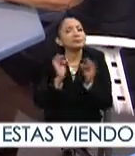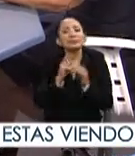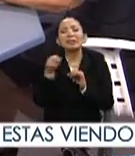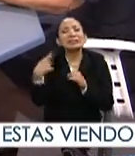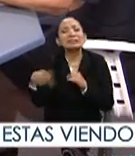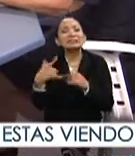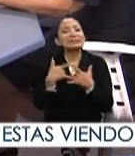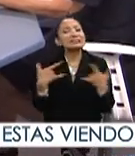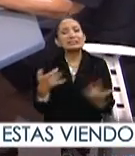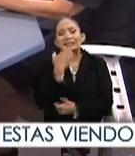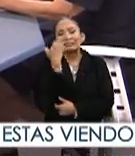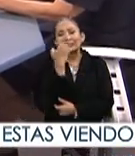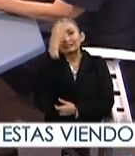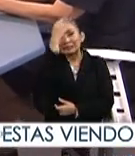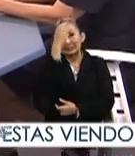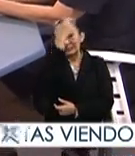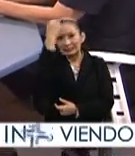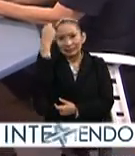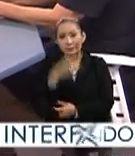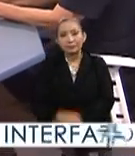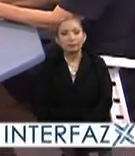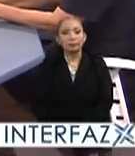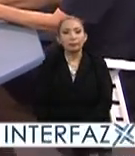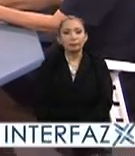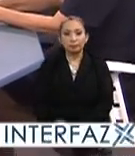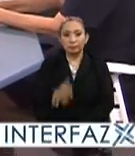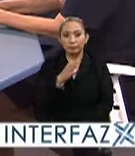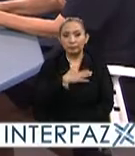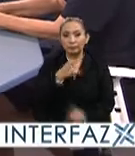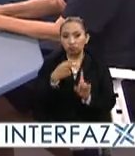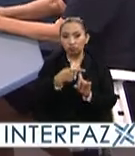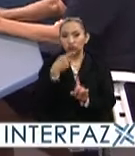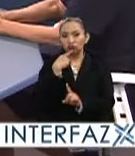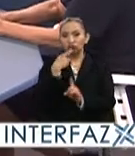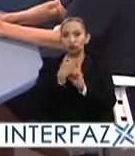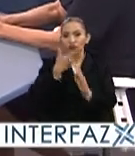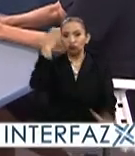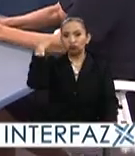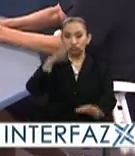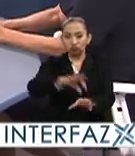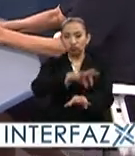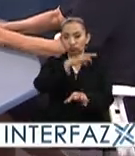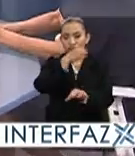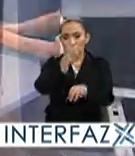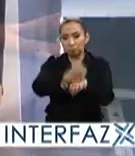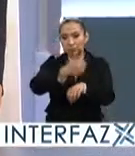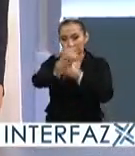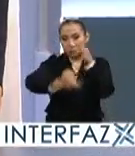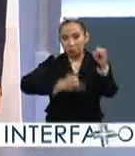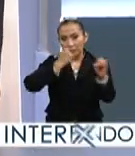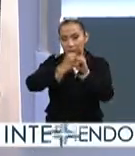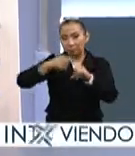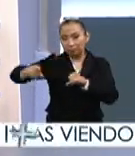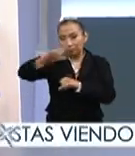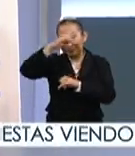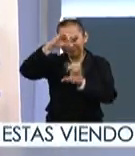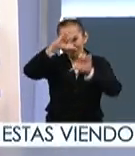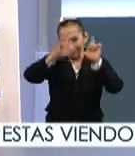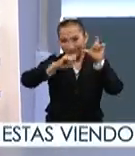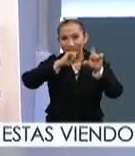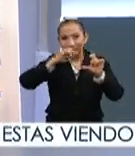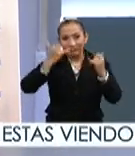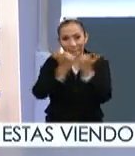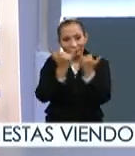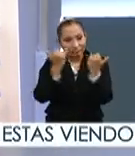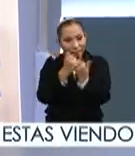de la historia de esta escuela de enfermería. Bueno, la Cruz Roja desde su fundación, tanto a nivel internacional como a nivel nacional,